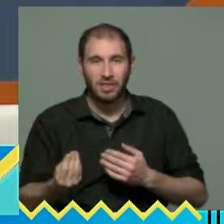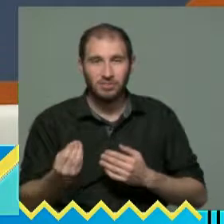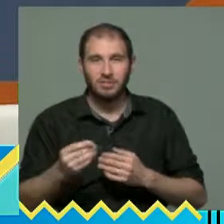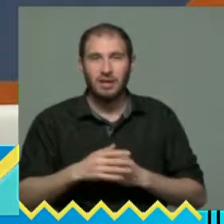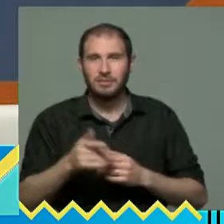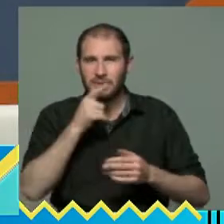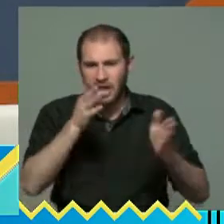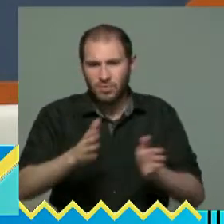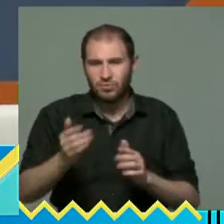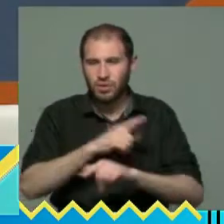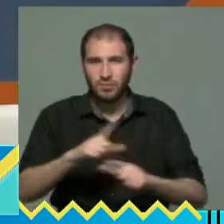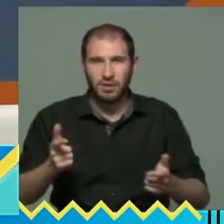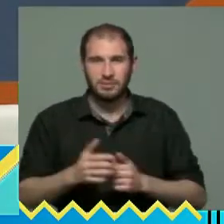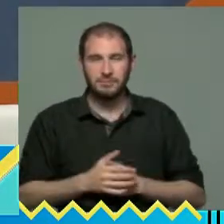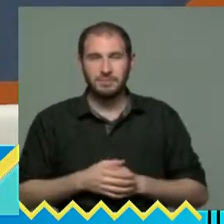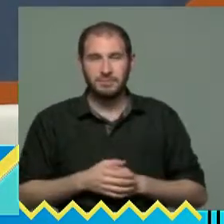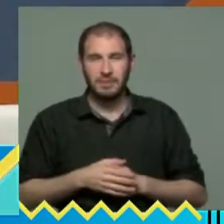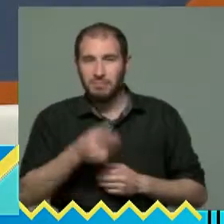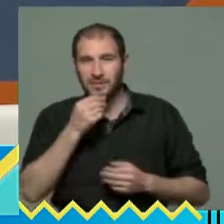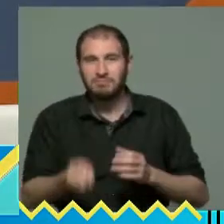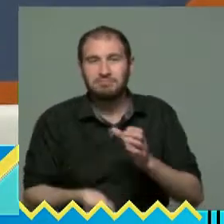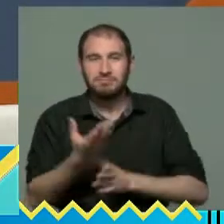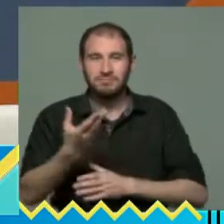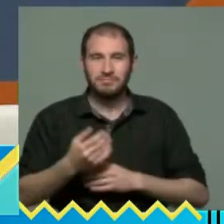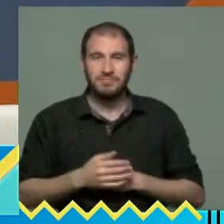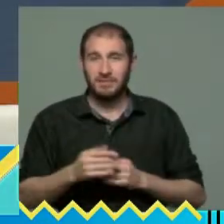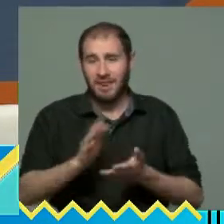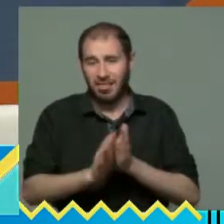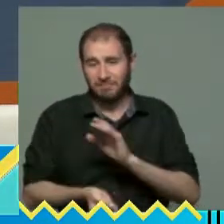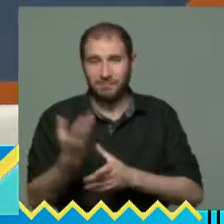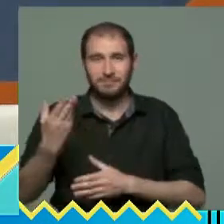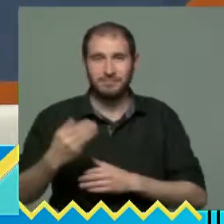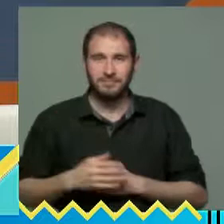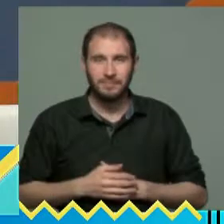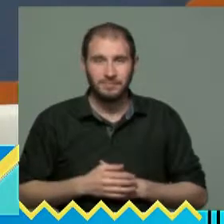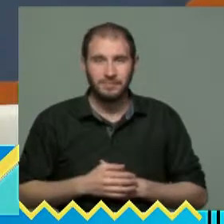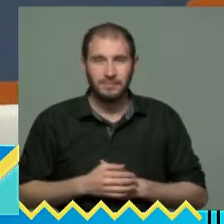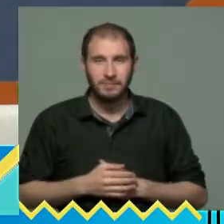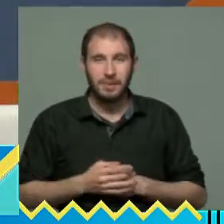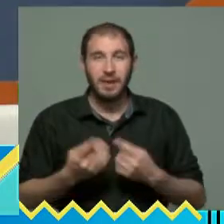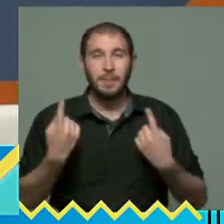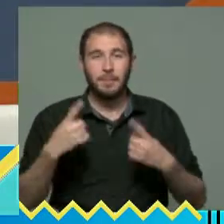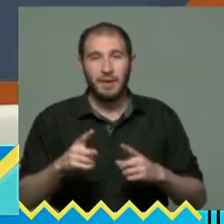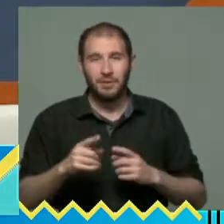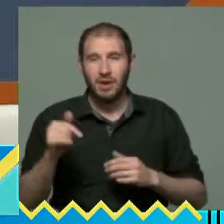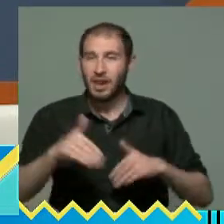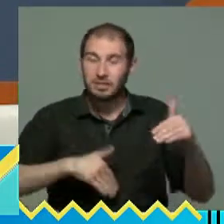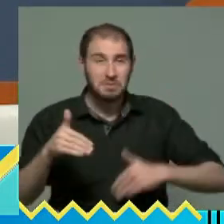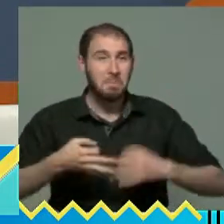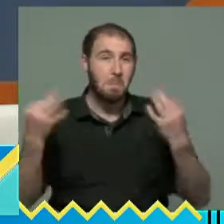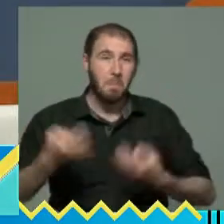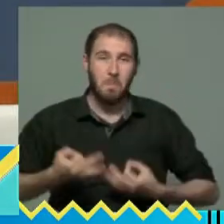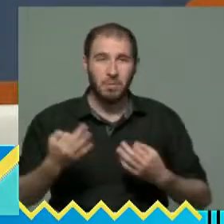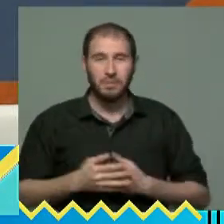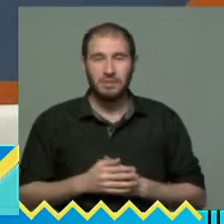sin estructura y que vienen prácticamente, aparecen de la nada, y sin embargo hacen una excelente elección como la de